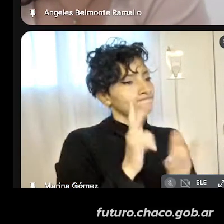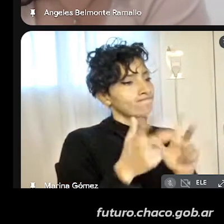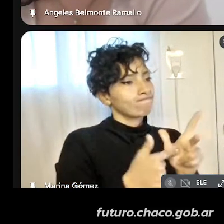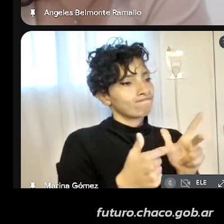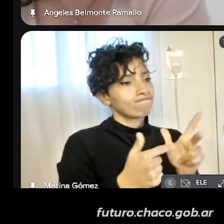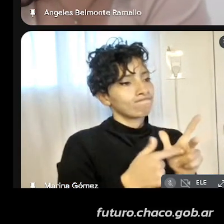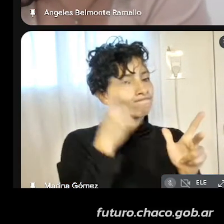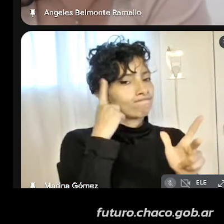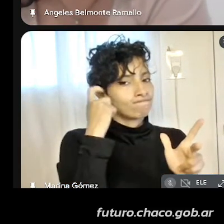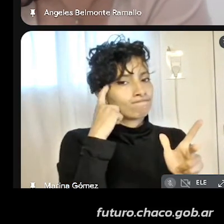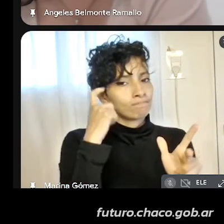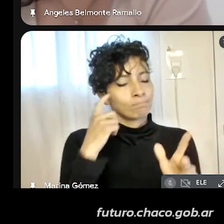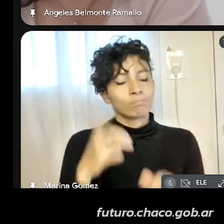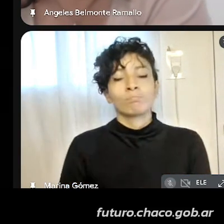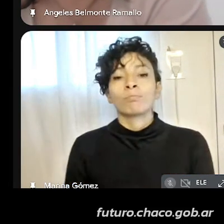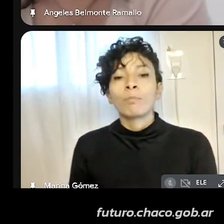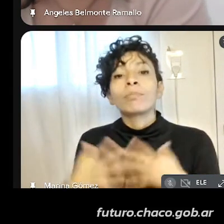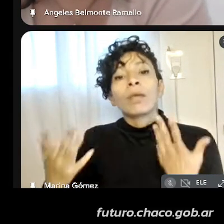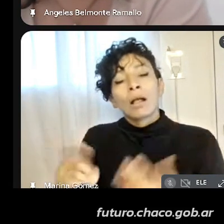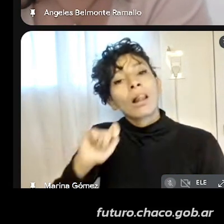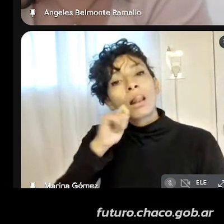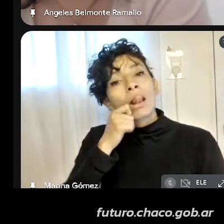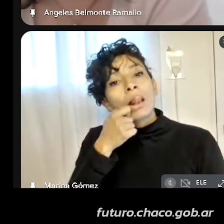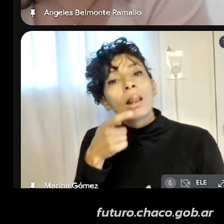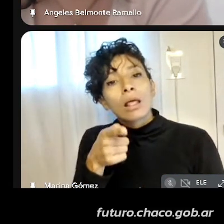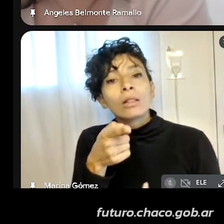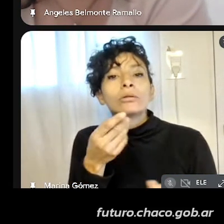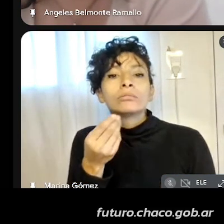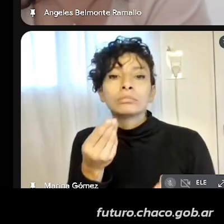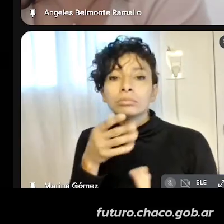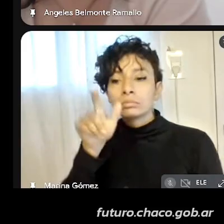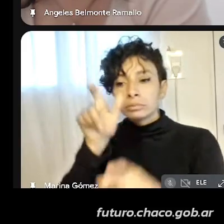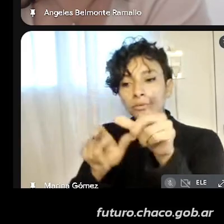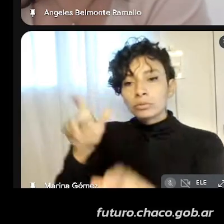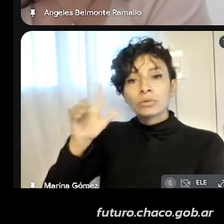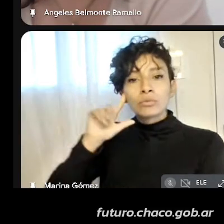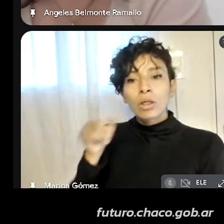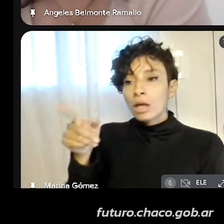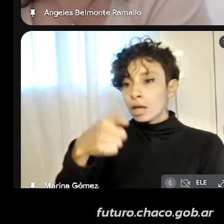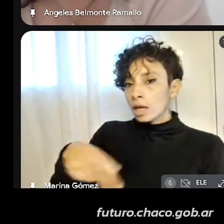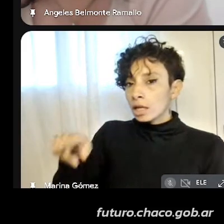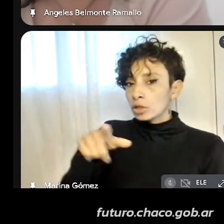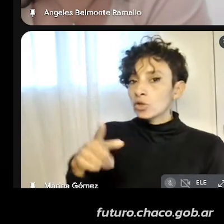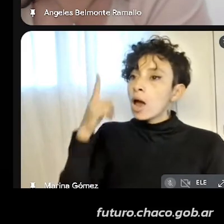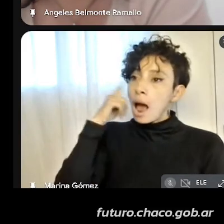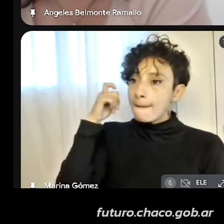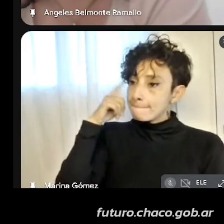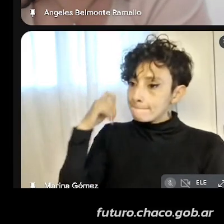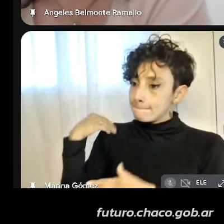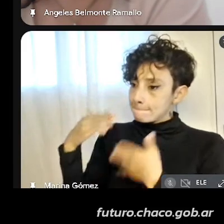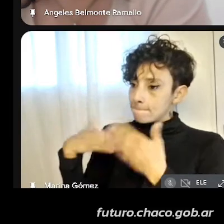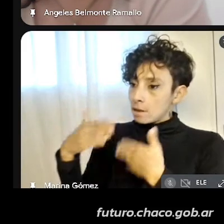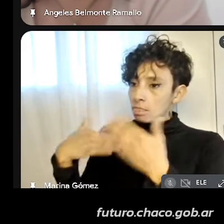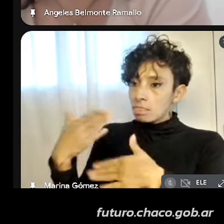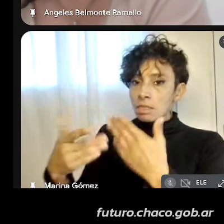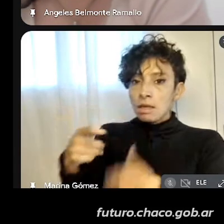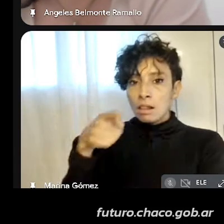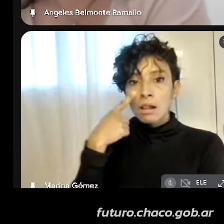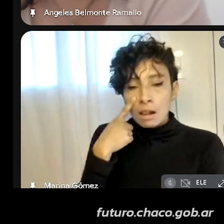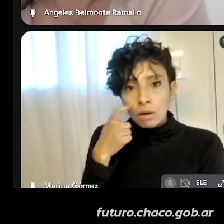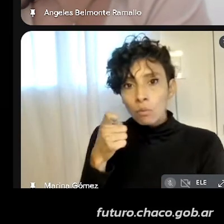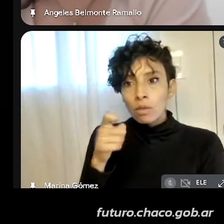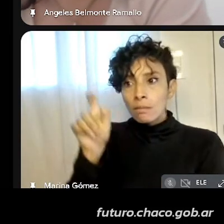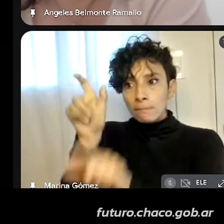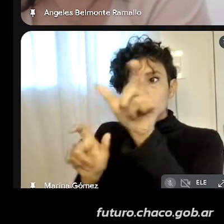a la experiencia y ahora de lo que están aprendiendo ellos, se dan cuenta de que hay personas sordas, porque antes es